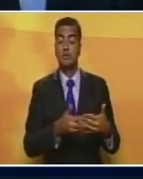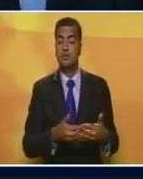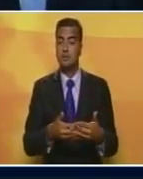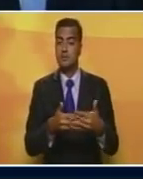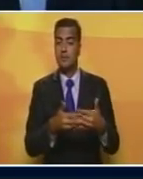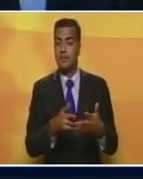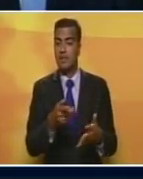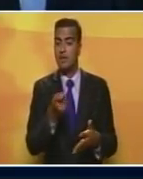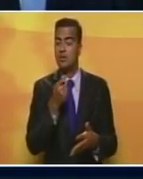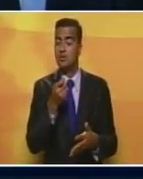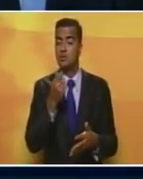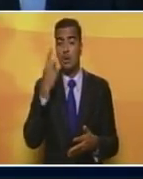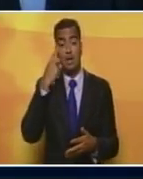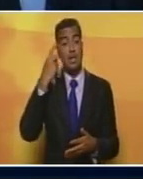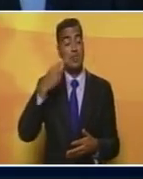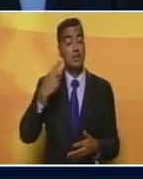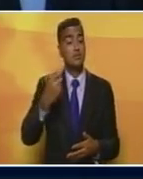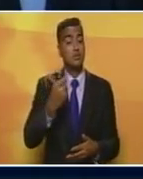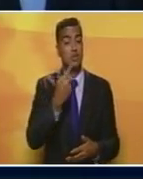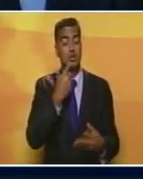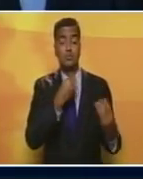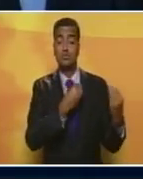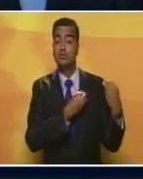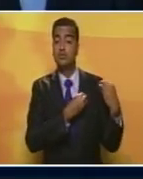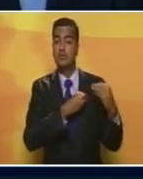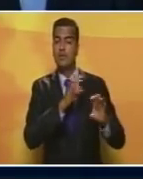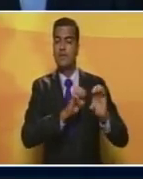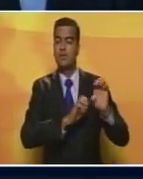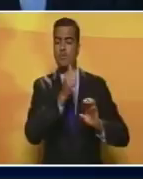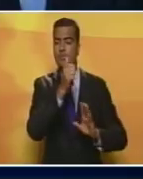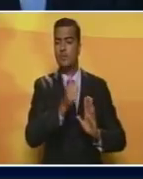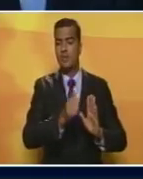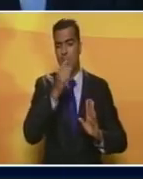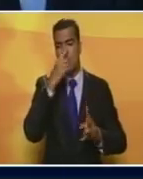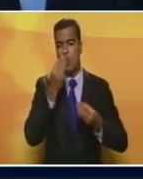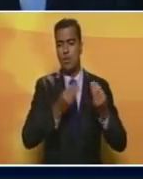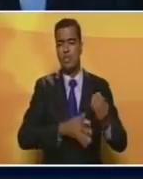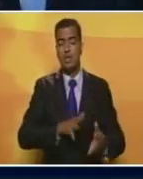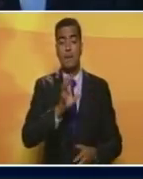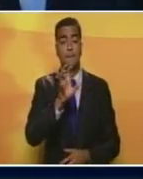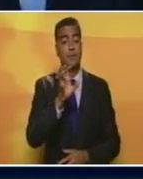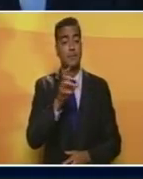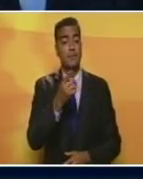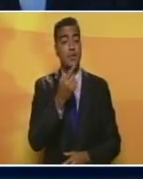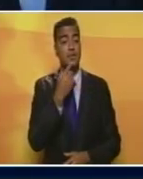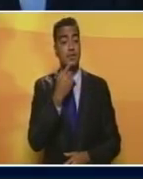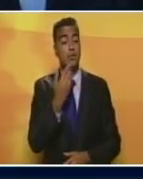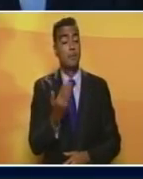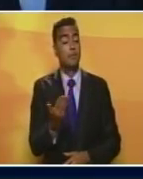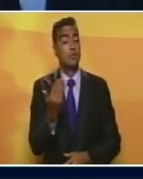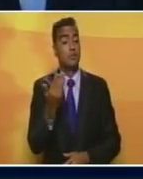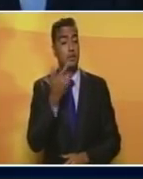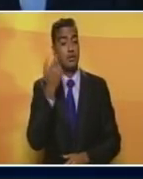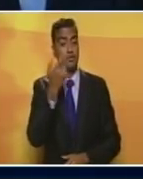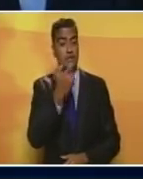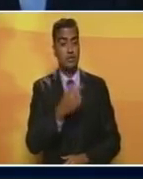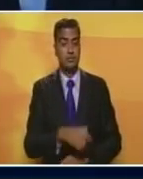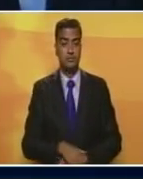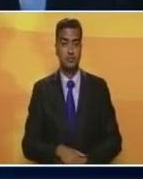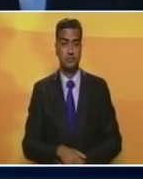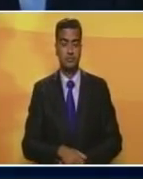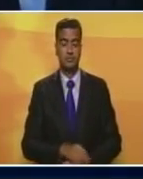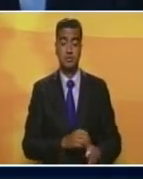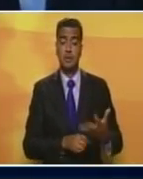también calamidades. Hemos soportado inundaciones, incendios y tormentas, pero a lo largo de todo esto hemos visto